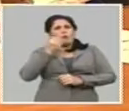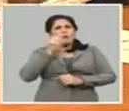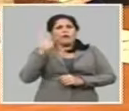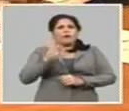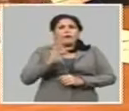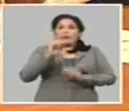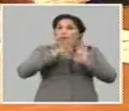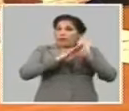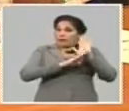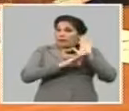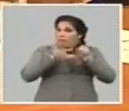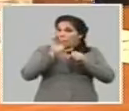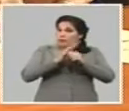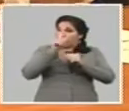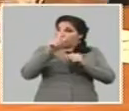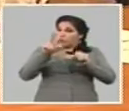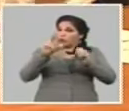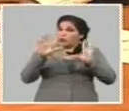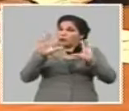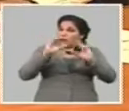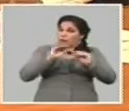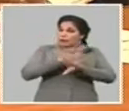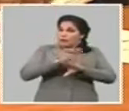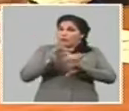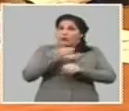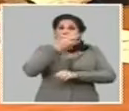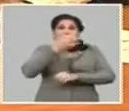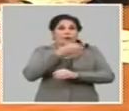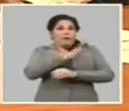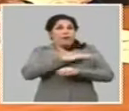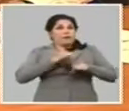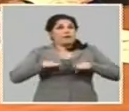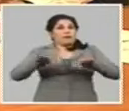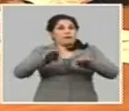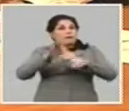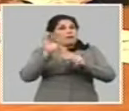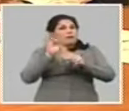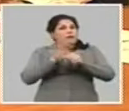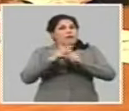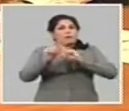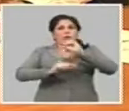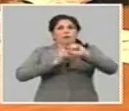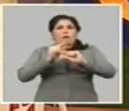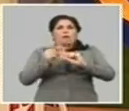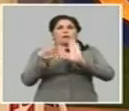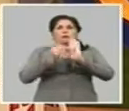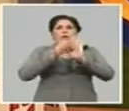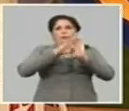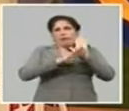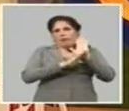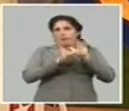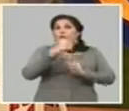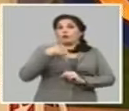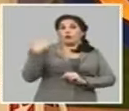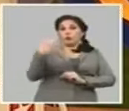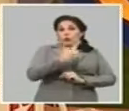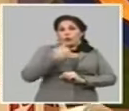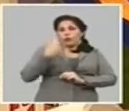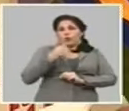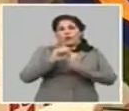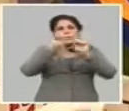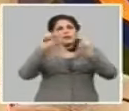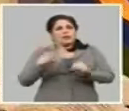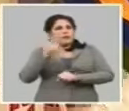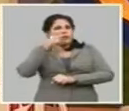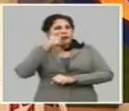son la medida de que a partir de las dos de la noche como se ha explicado en meses anteriores se ha comenzado a implementar todo eso nos ha llevado en el sistema de